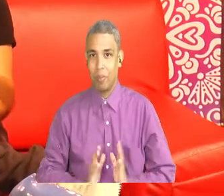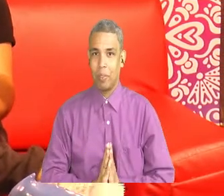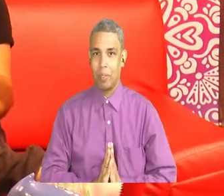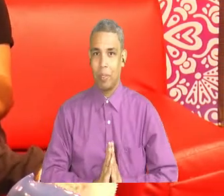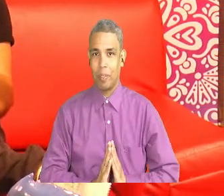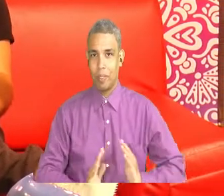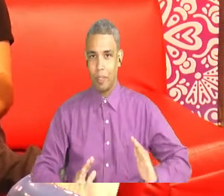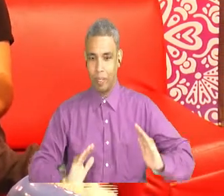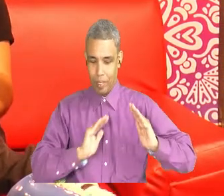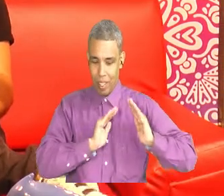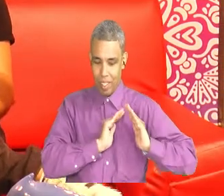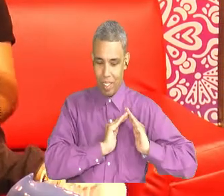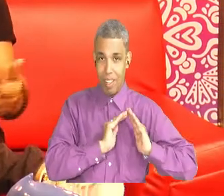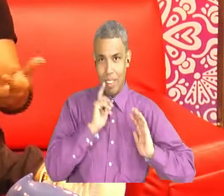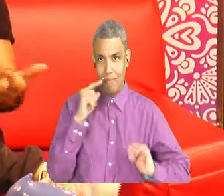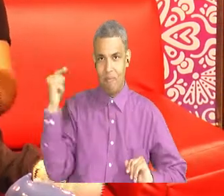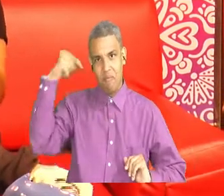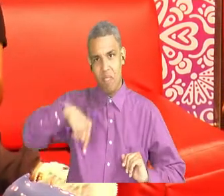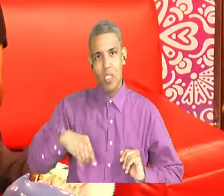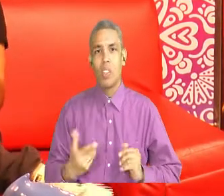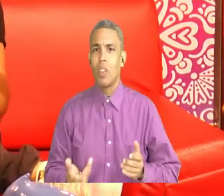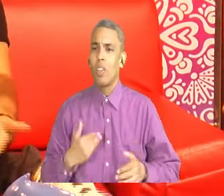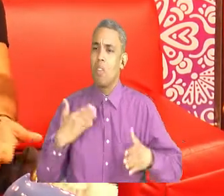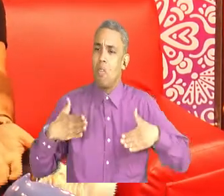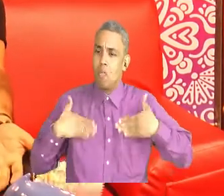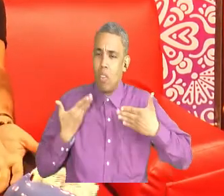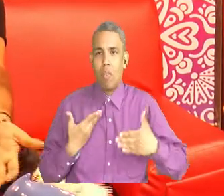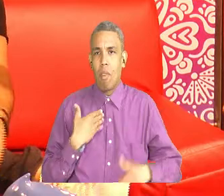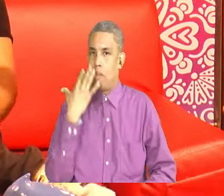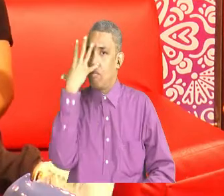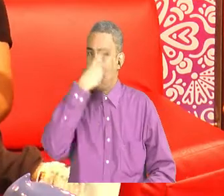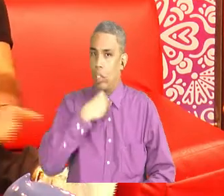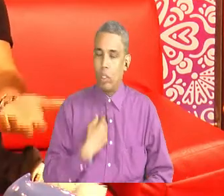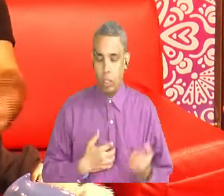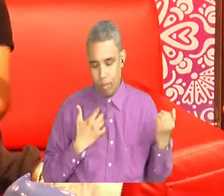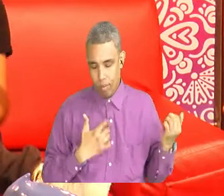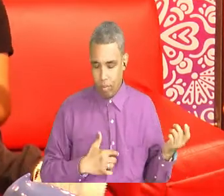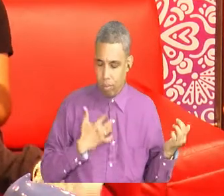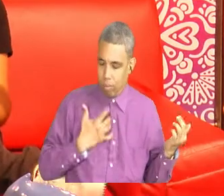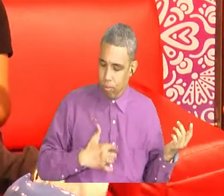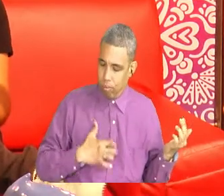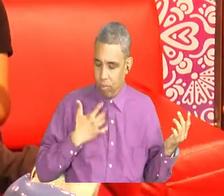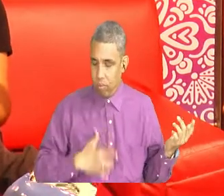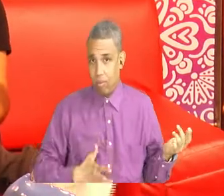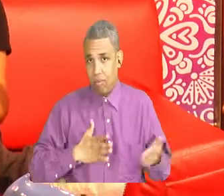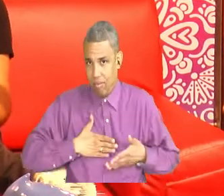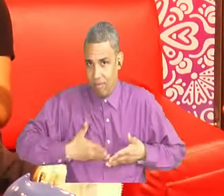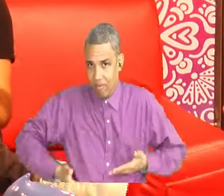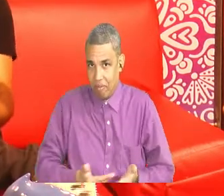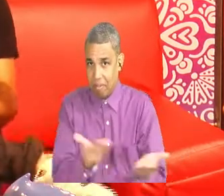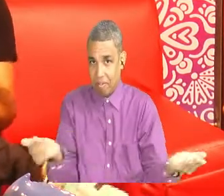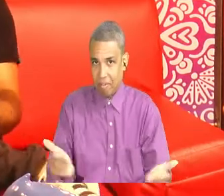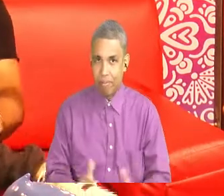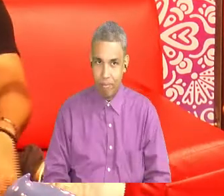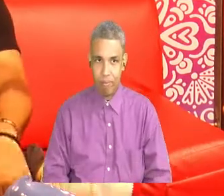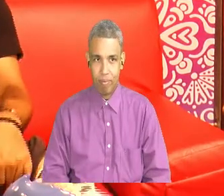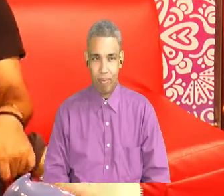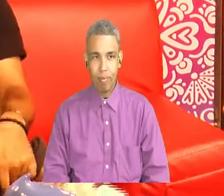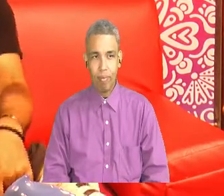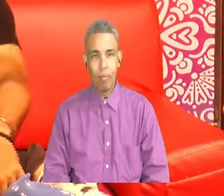nuestro trabajo y canciones bonitas para todos ustedes. Gracias por la invitación y bueno, pues adelante.